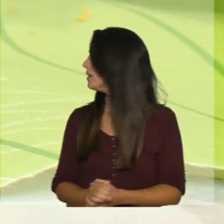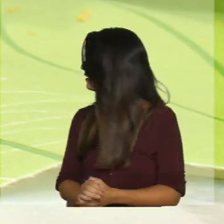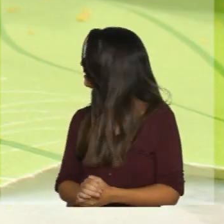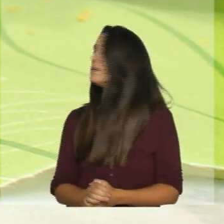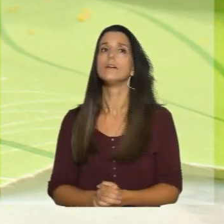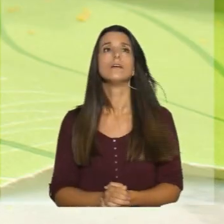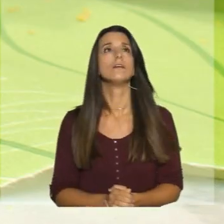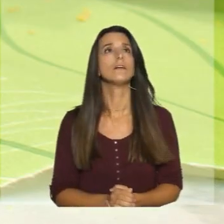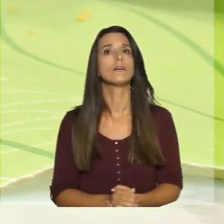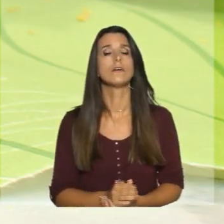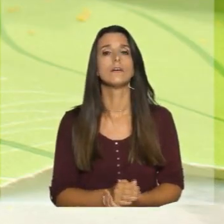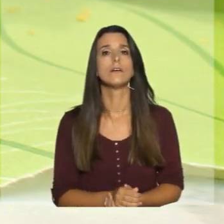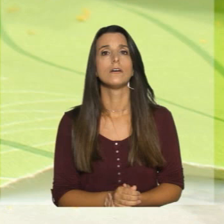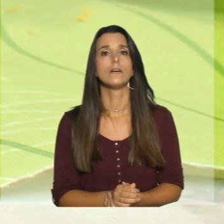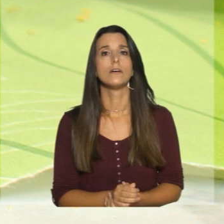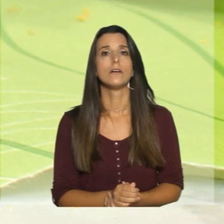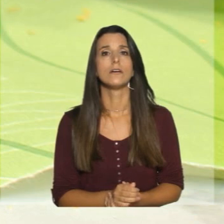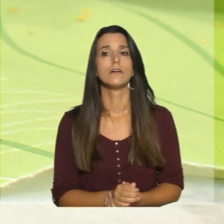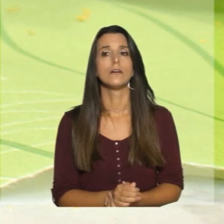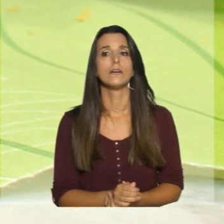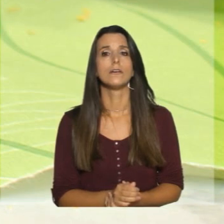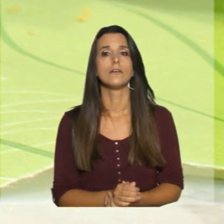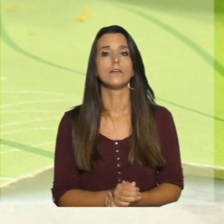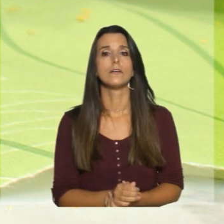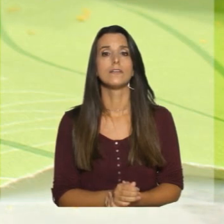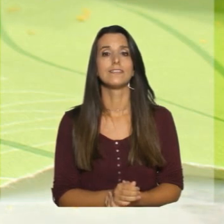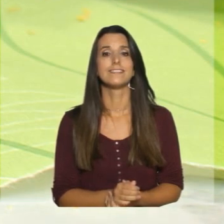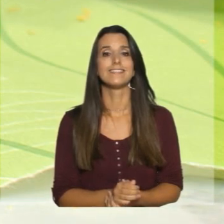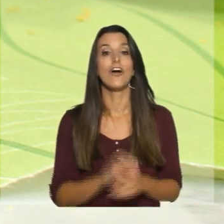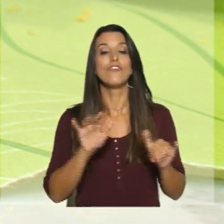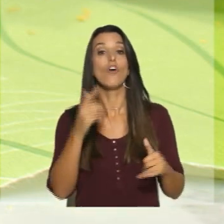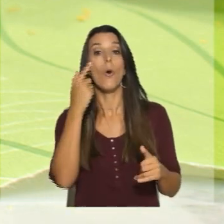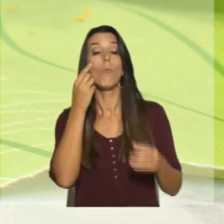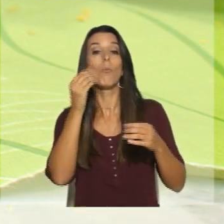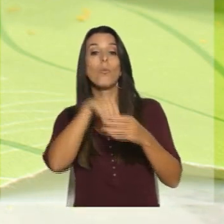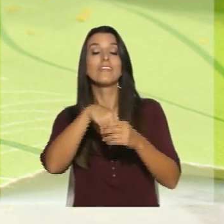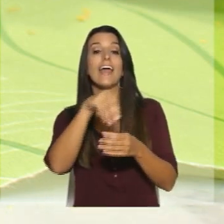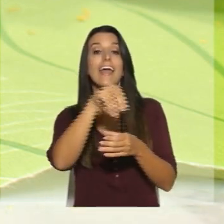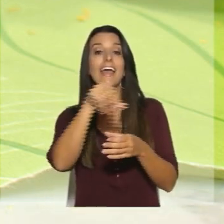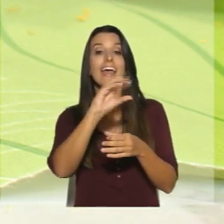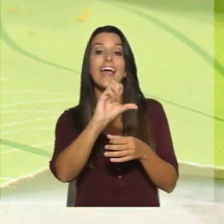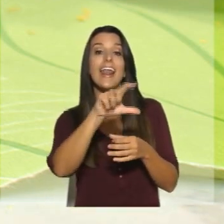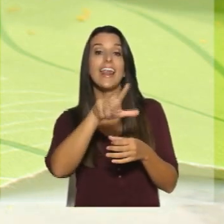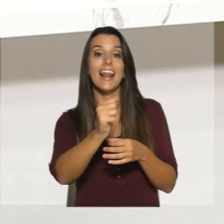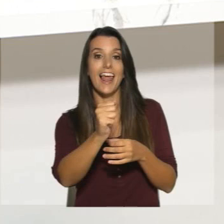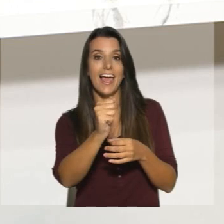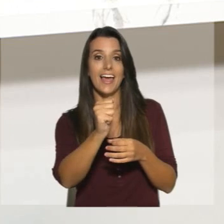estamos necesitando. No es como mucha cosa. Viste que son cosas... Tengo que reconocer una cosa. Yo le metí un poquito de canela porque es mío te personal. Te iba a